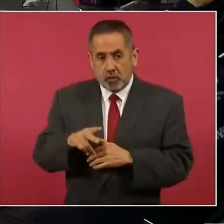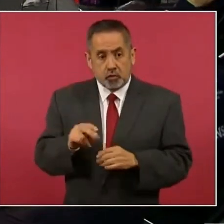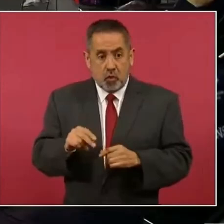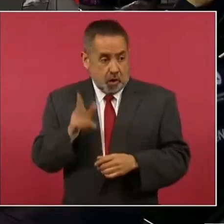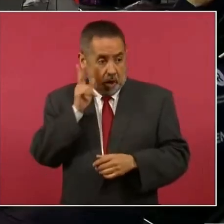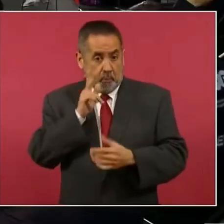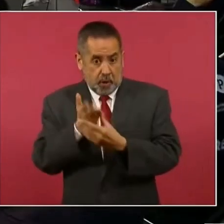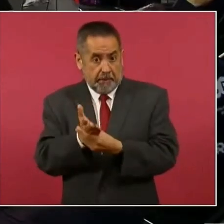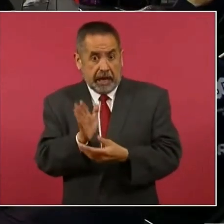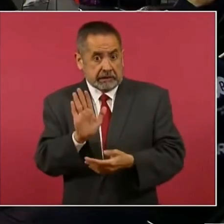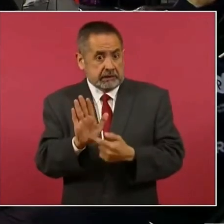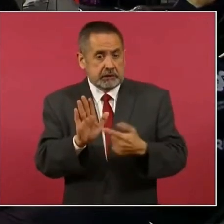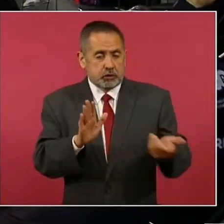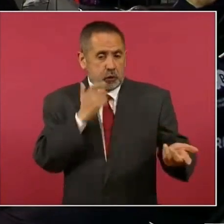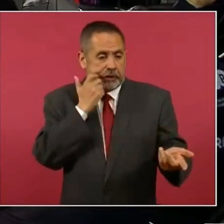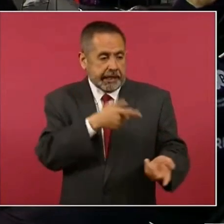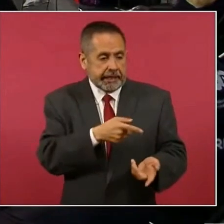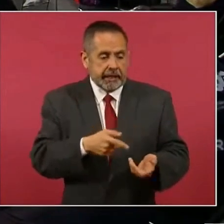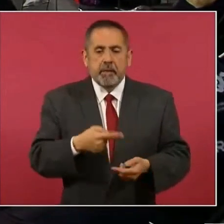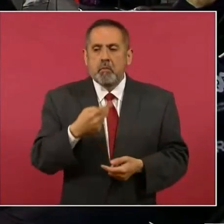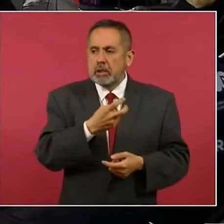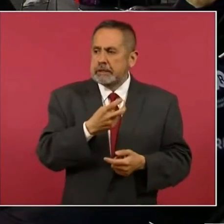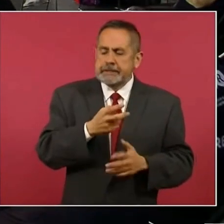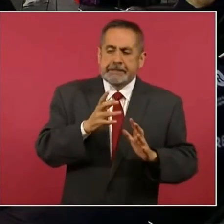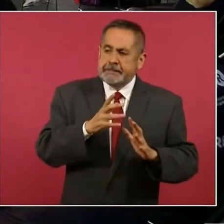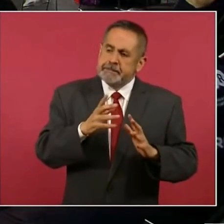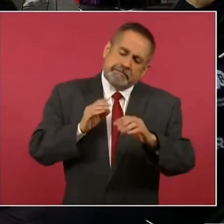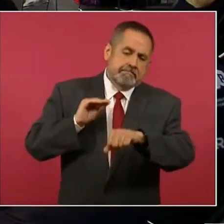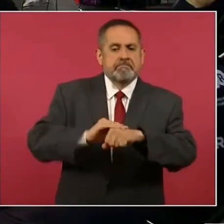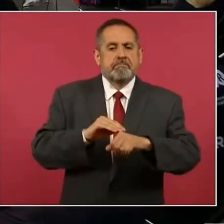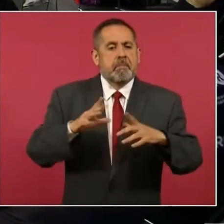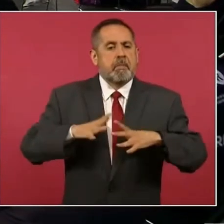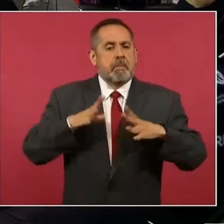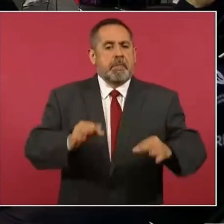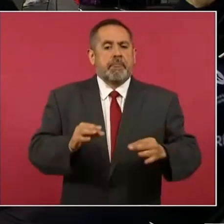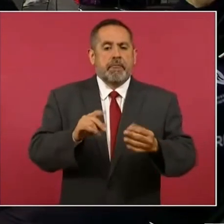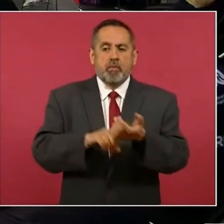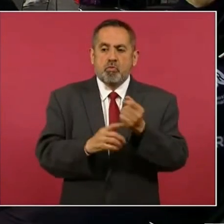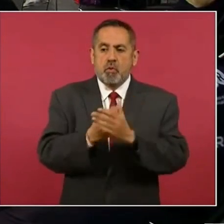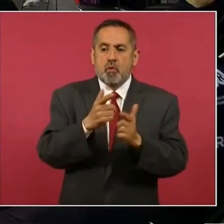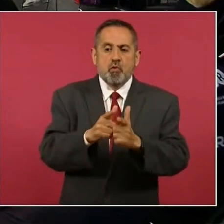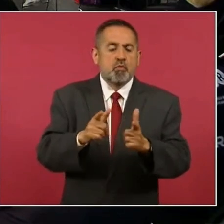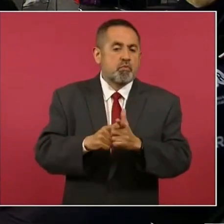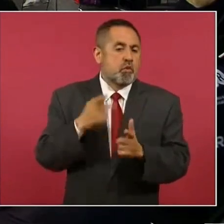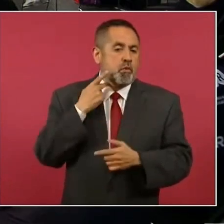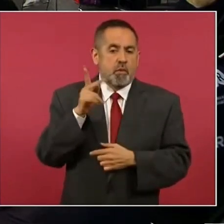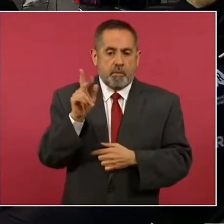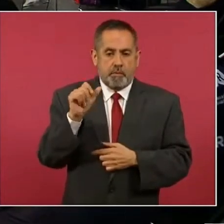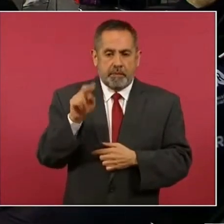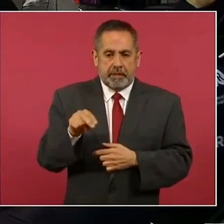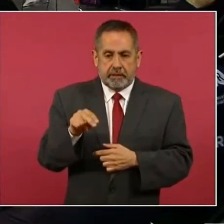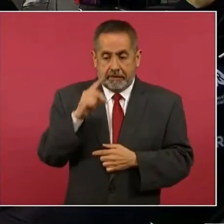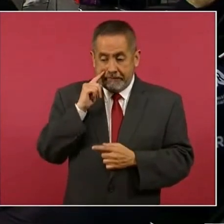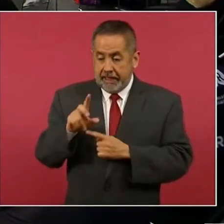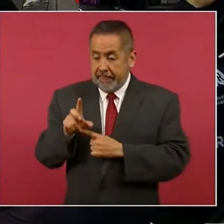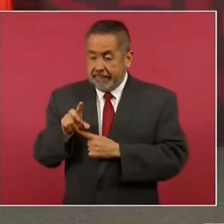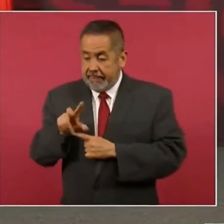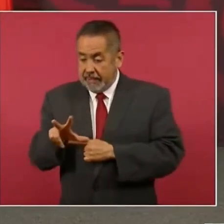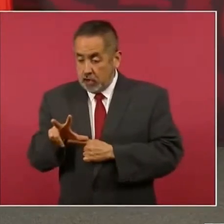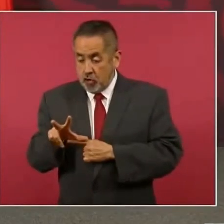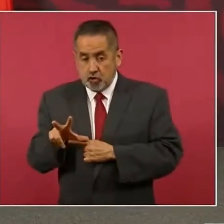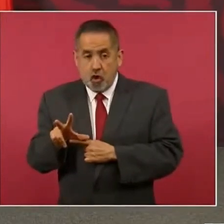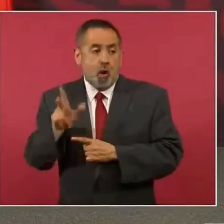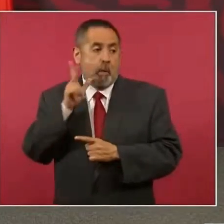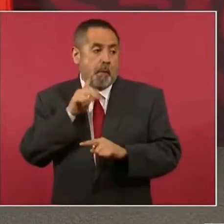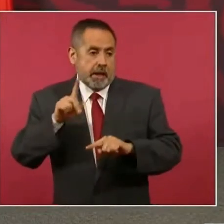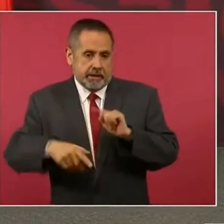probado. Y por eso crearon el PAN. El 38 es la expropiación y el 39 se